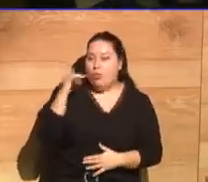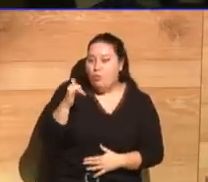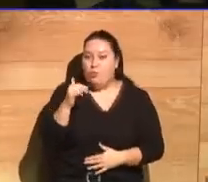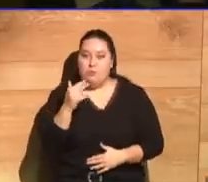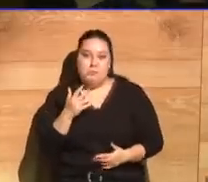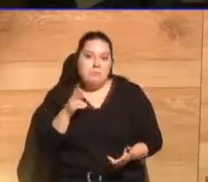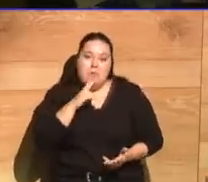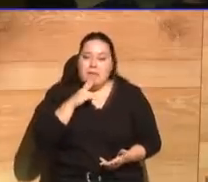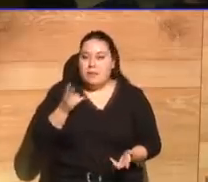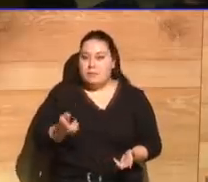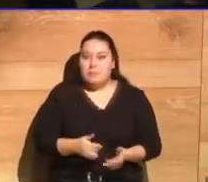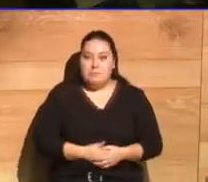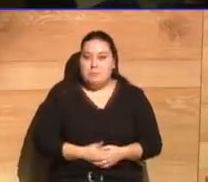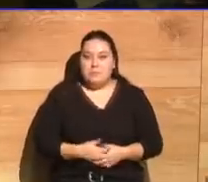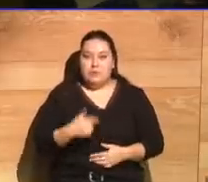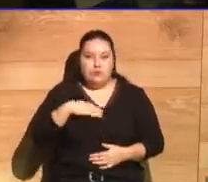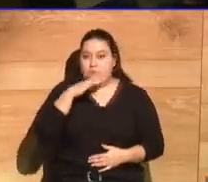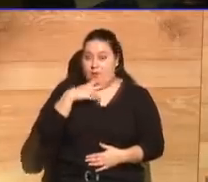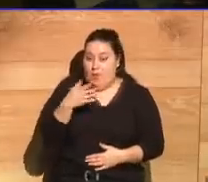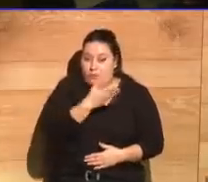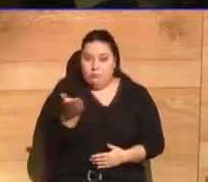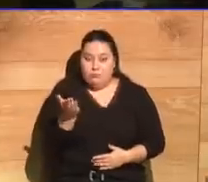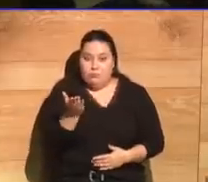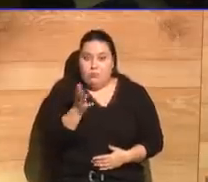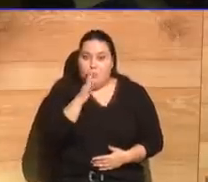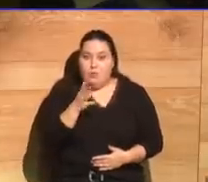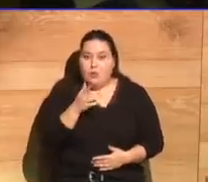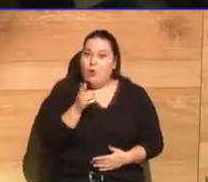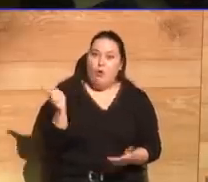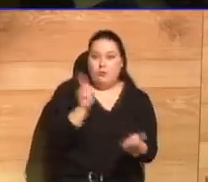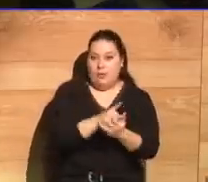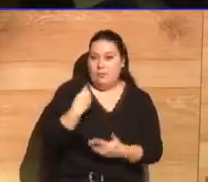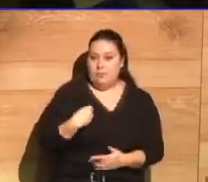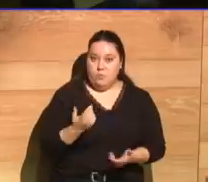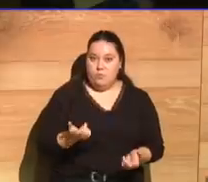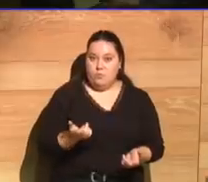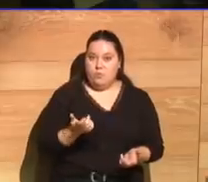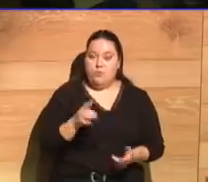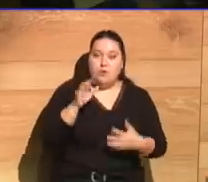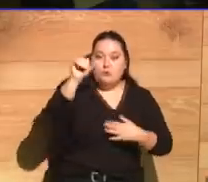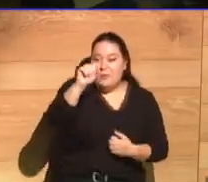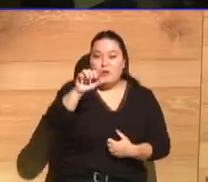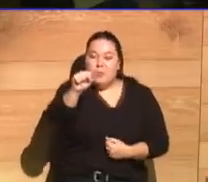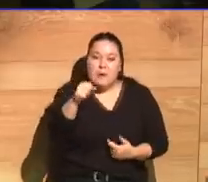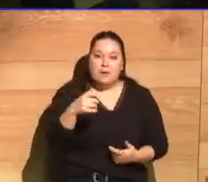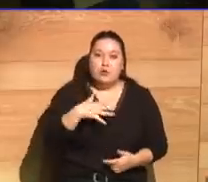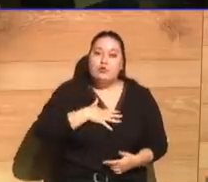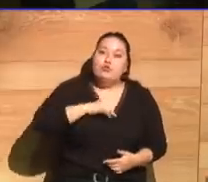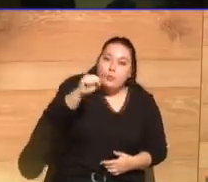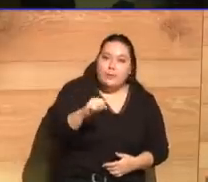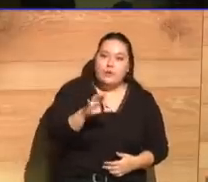azul. Yo estoy absolutamente enfadado con vosotros, porque me lo habéis vuelto a colocar. Superman. Es